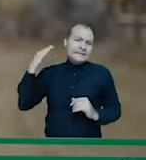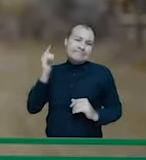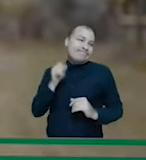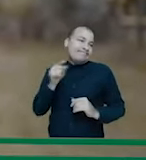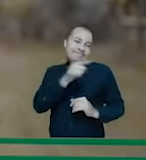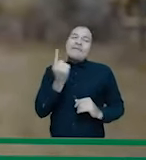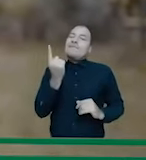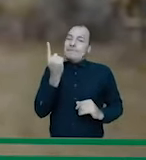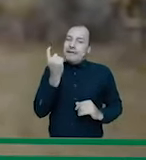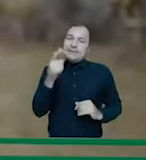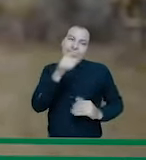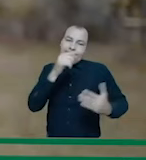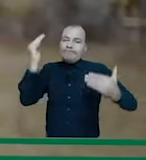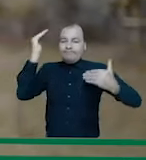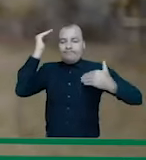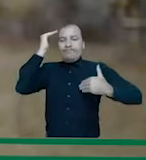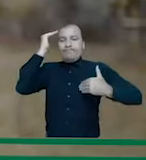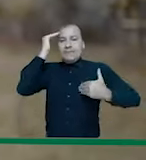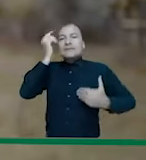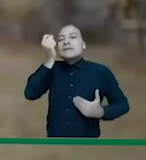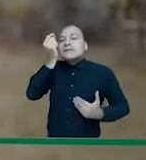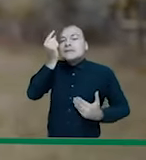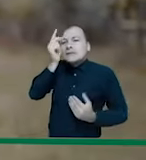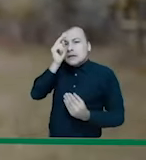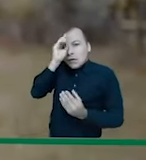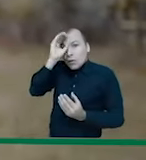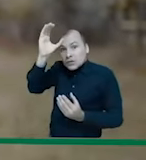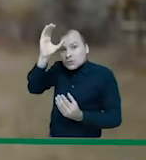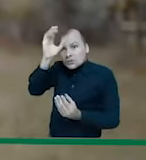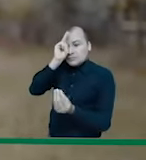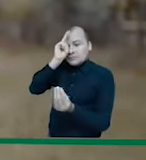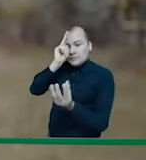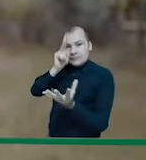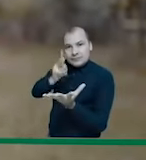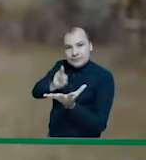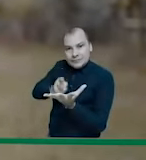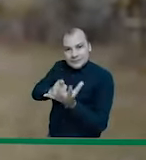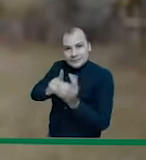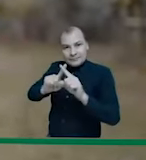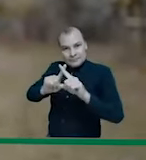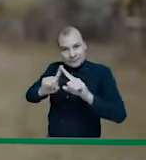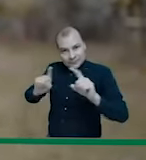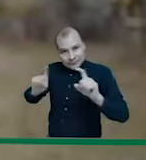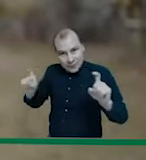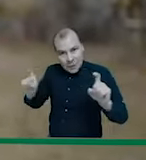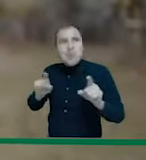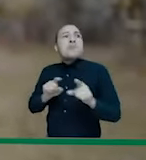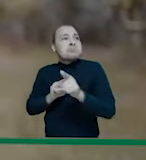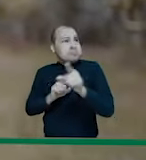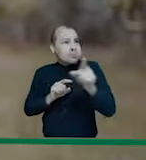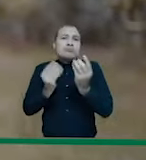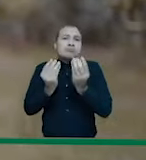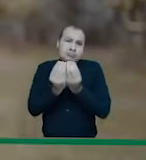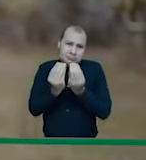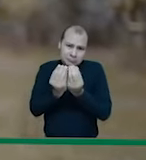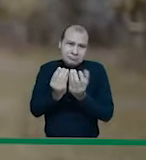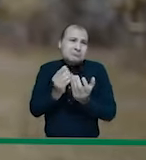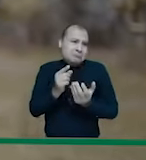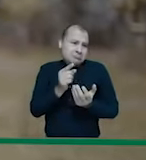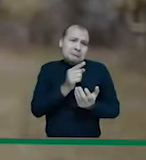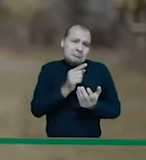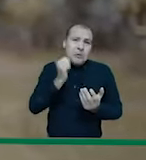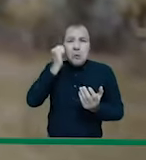espacios con los que contamos en la universidad, al no tener para aquella época la conciencia del concepto de